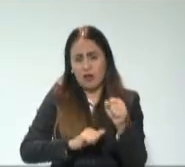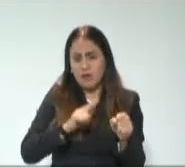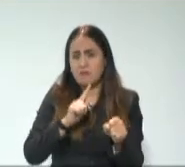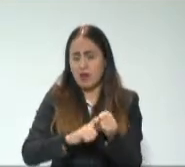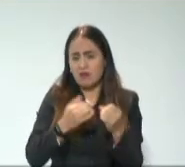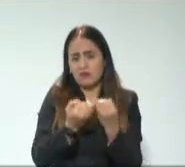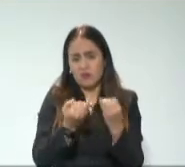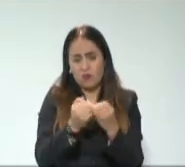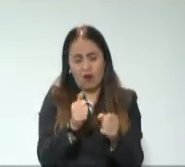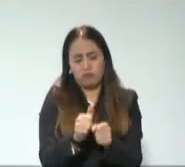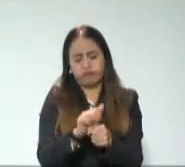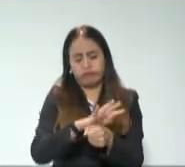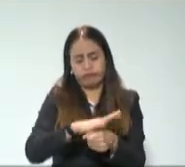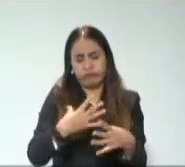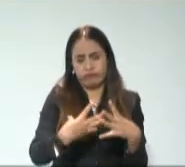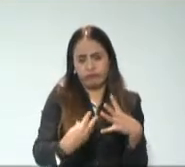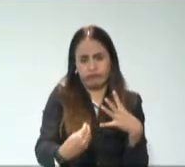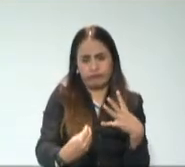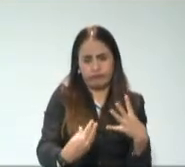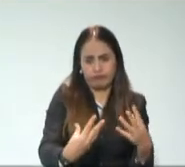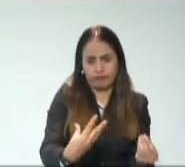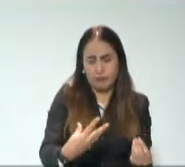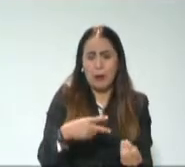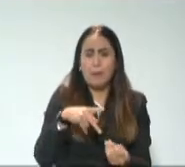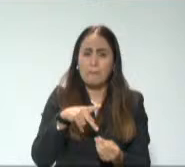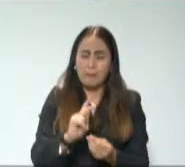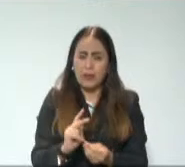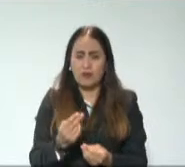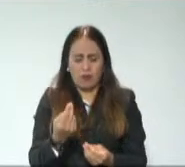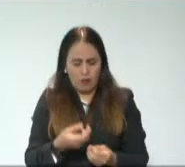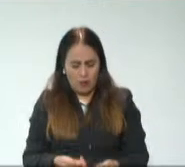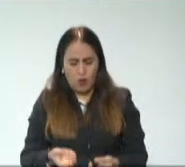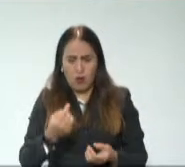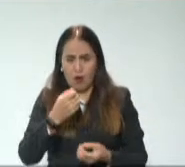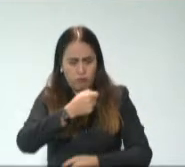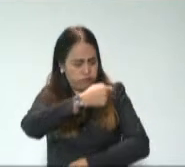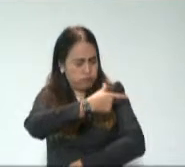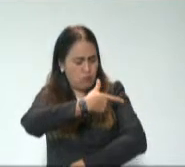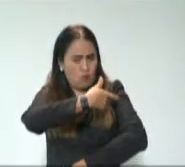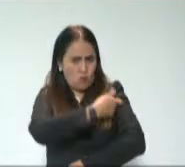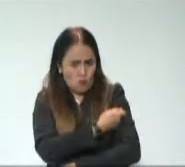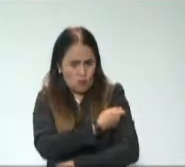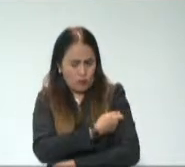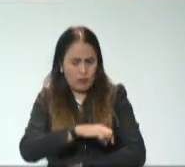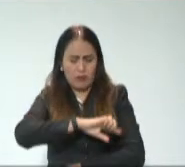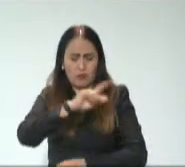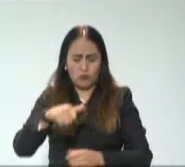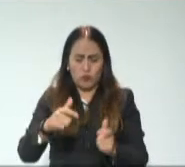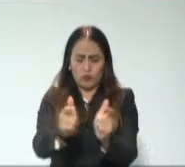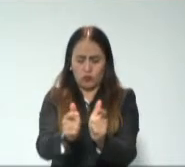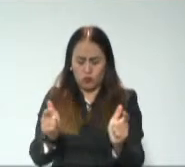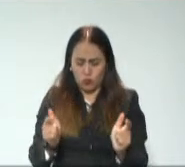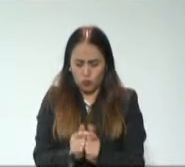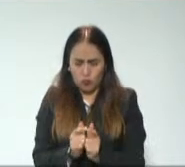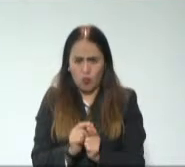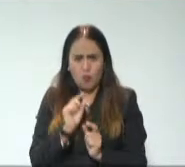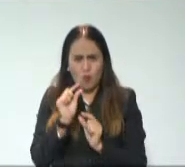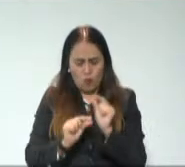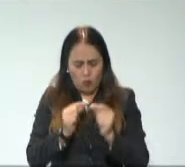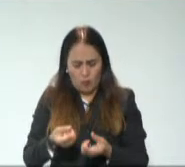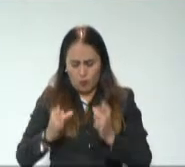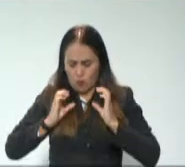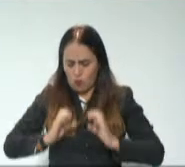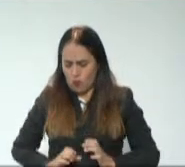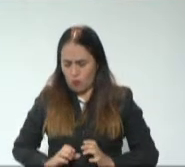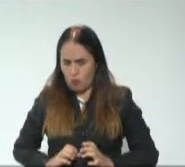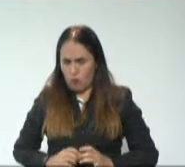afectadas empiece a tener una mayor resistencia colectiva que solo parcialmente depende del sistema